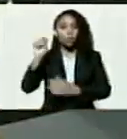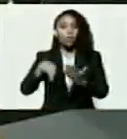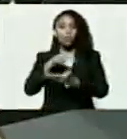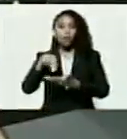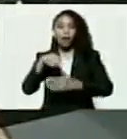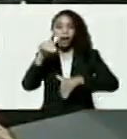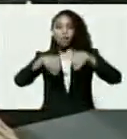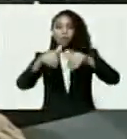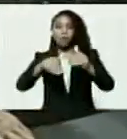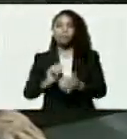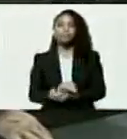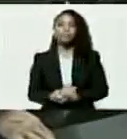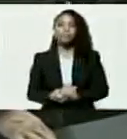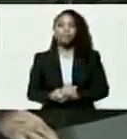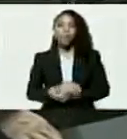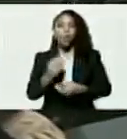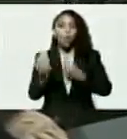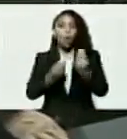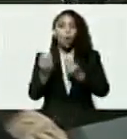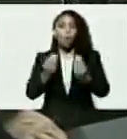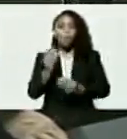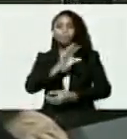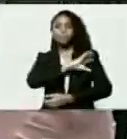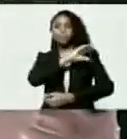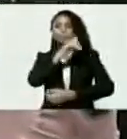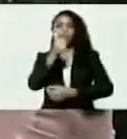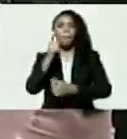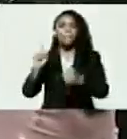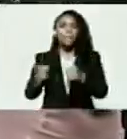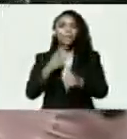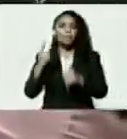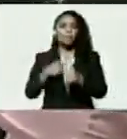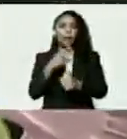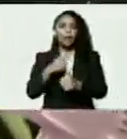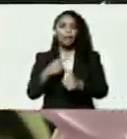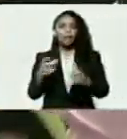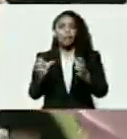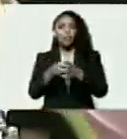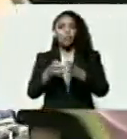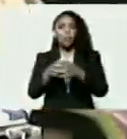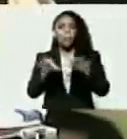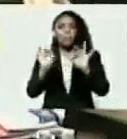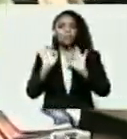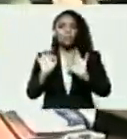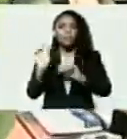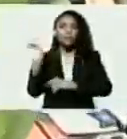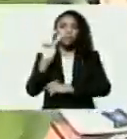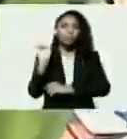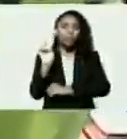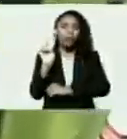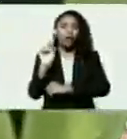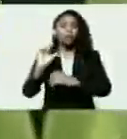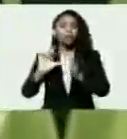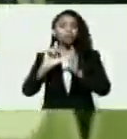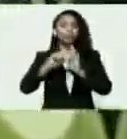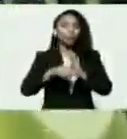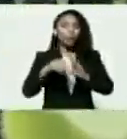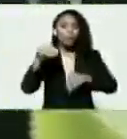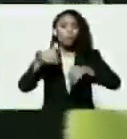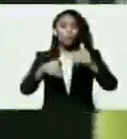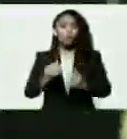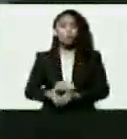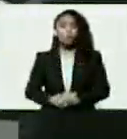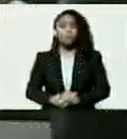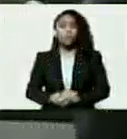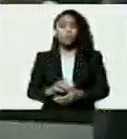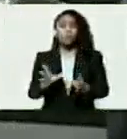Nacional Electoral. Como rectores y rectoras principales del ente comicial venezolano luego de la votación... Rectoras y rectores, por